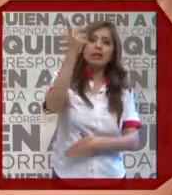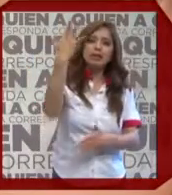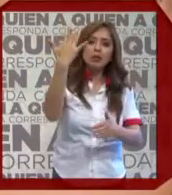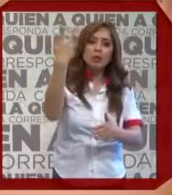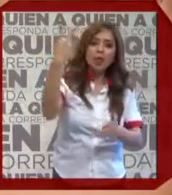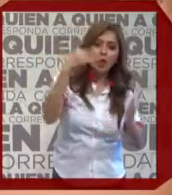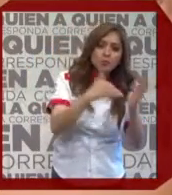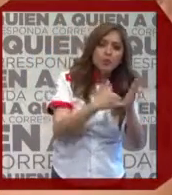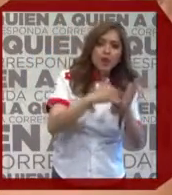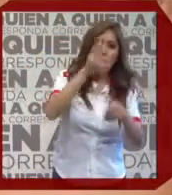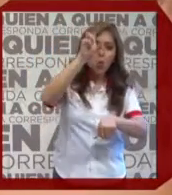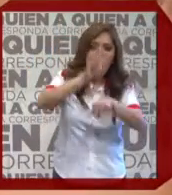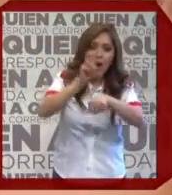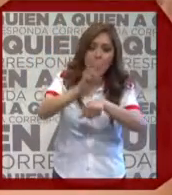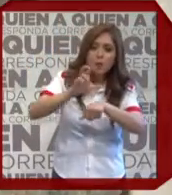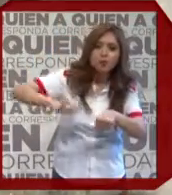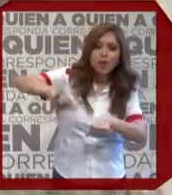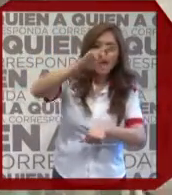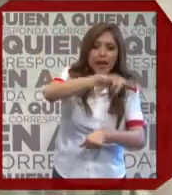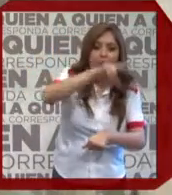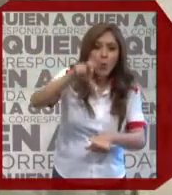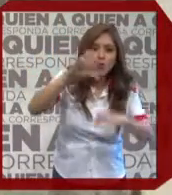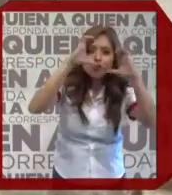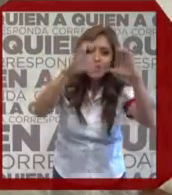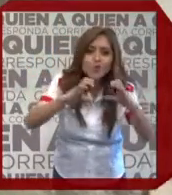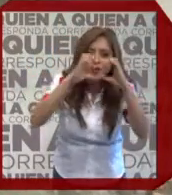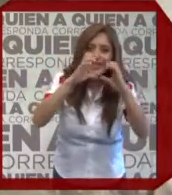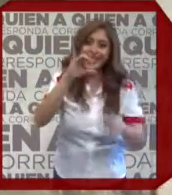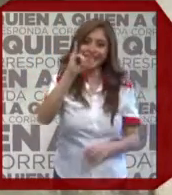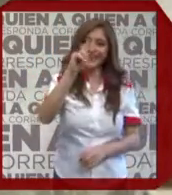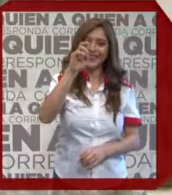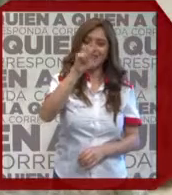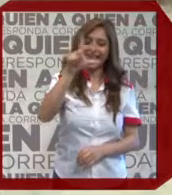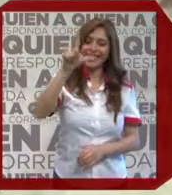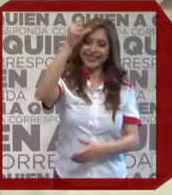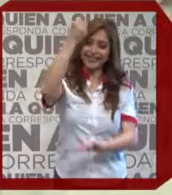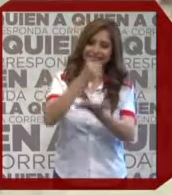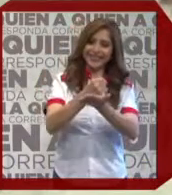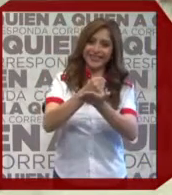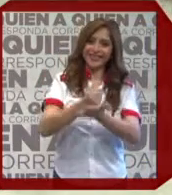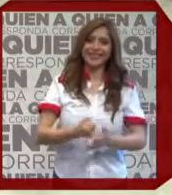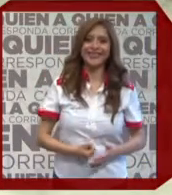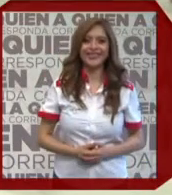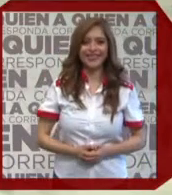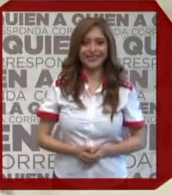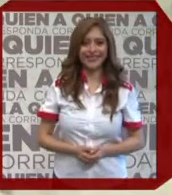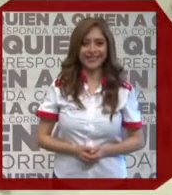52 mil huevos en el área de playas de Cancún. Isabel González, a quien corresponde.